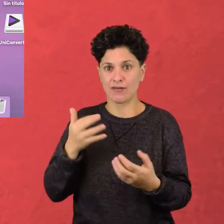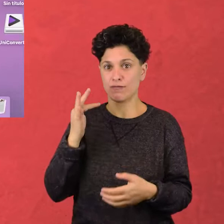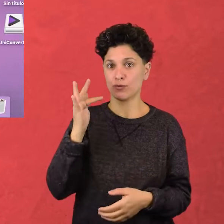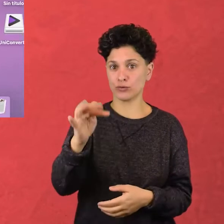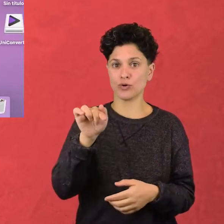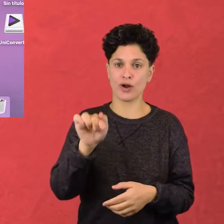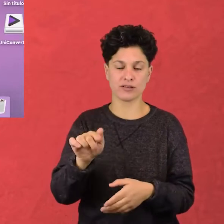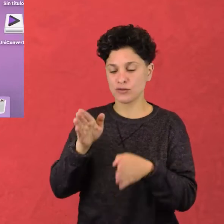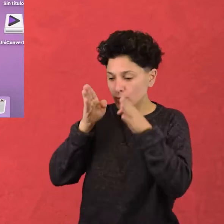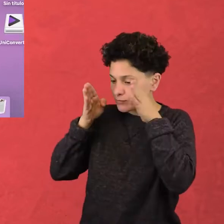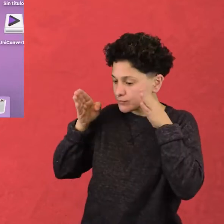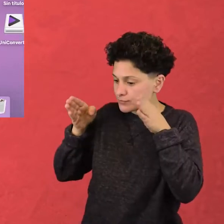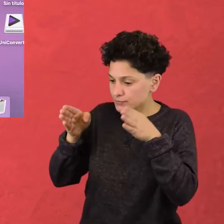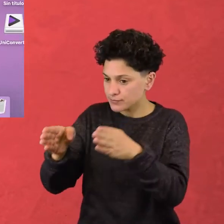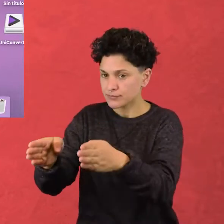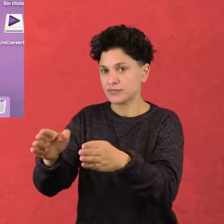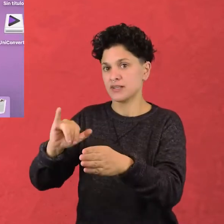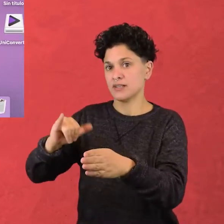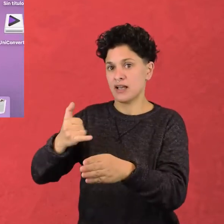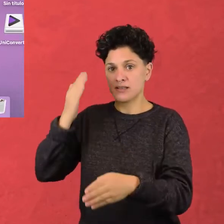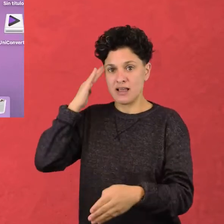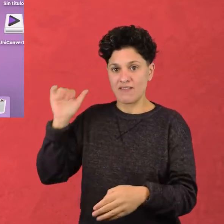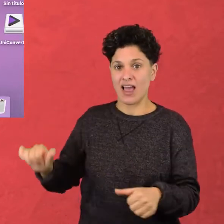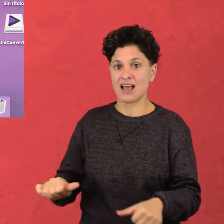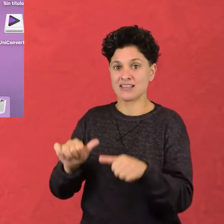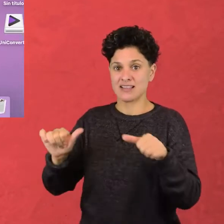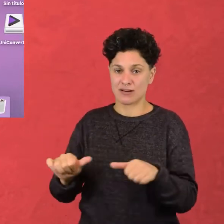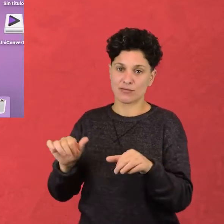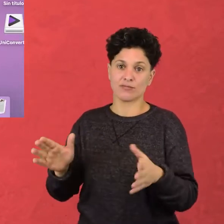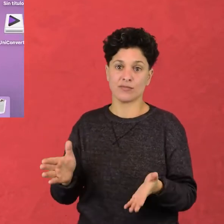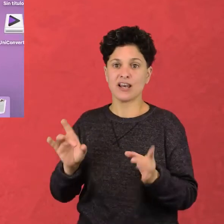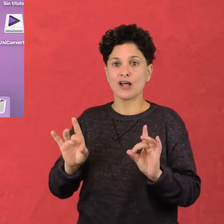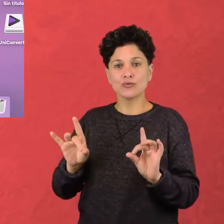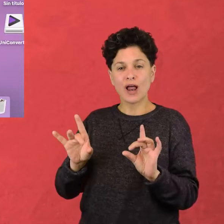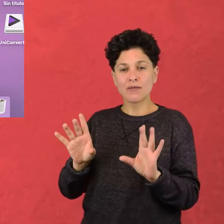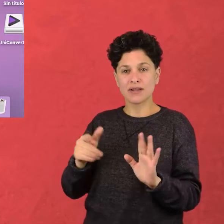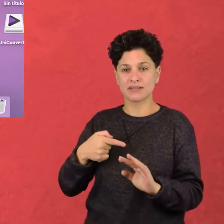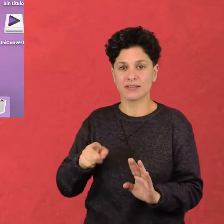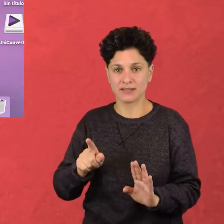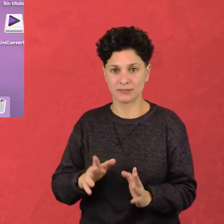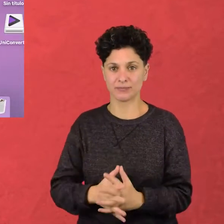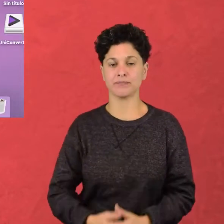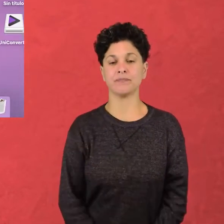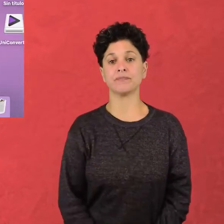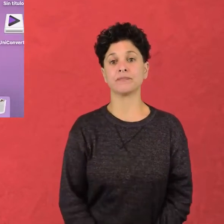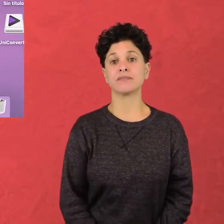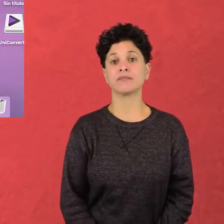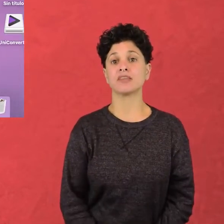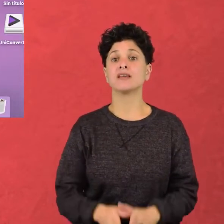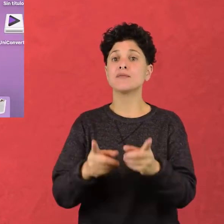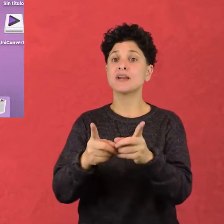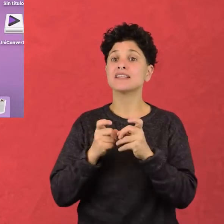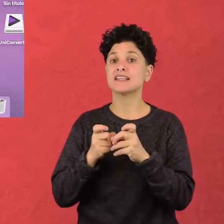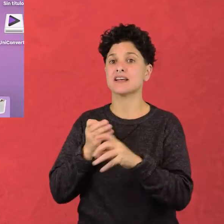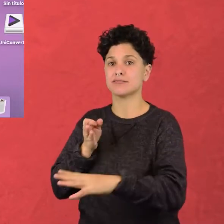esos talentos que trae por naturaleza. Y ya dijimos que necesita ser cultivado.